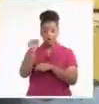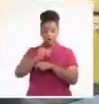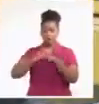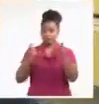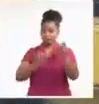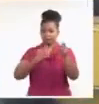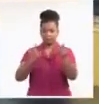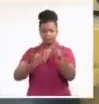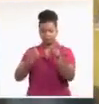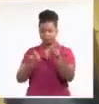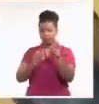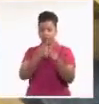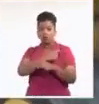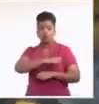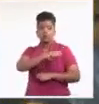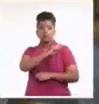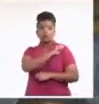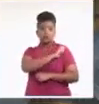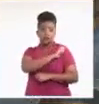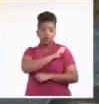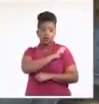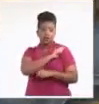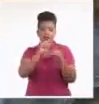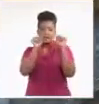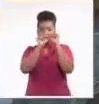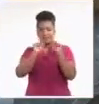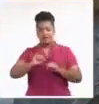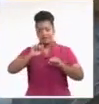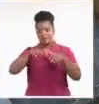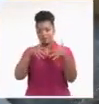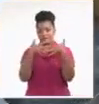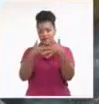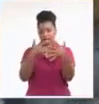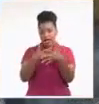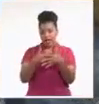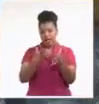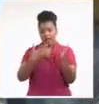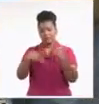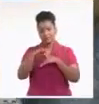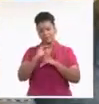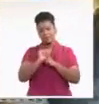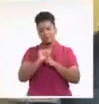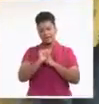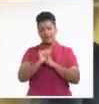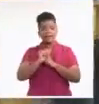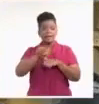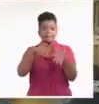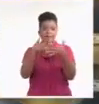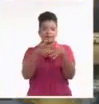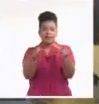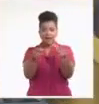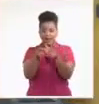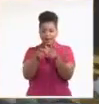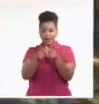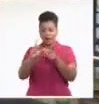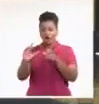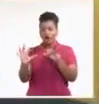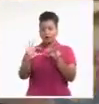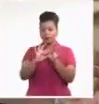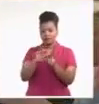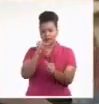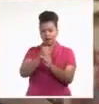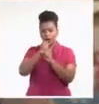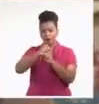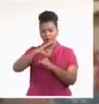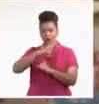recuperación, que la población, que el sistema empresarial, que las MIPYME, que las cooperativas, que muchos trabajadores por cuenta